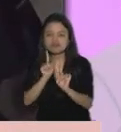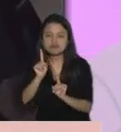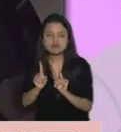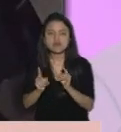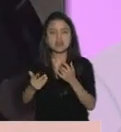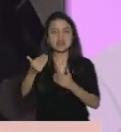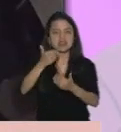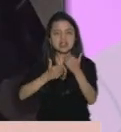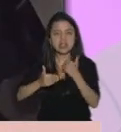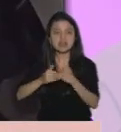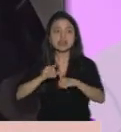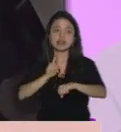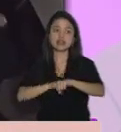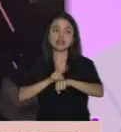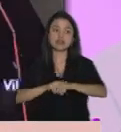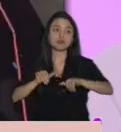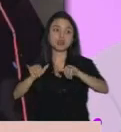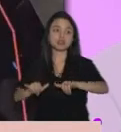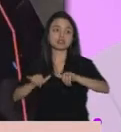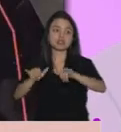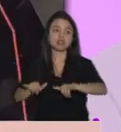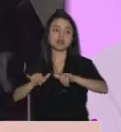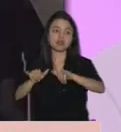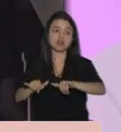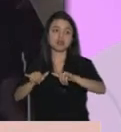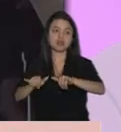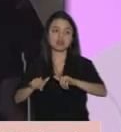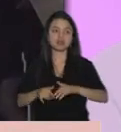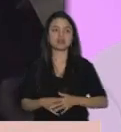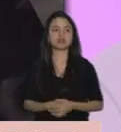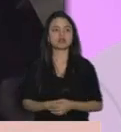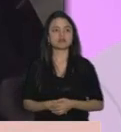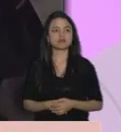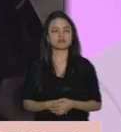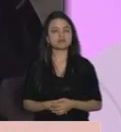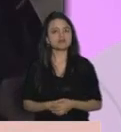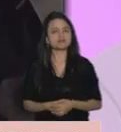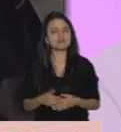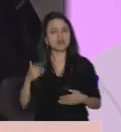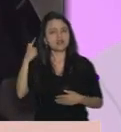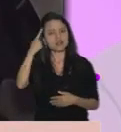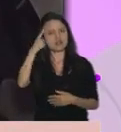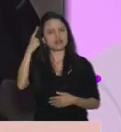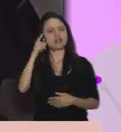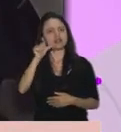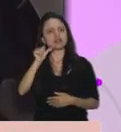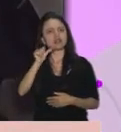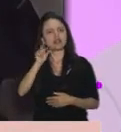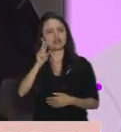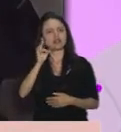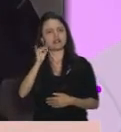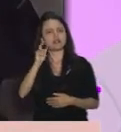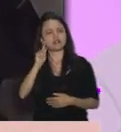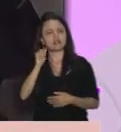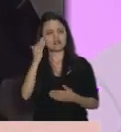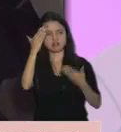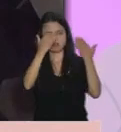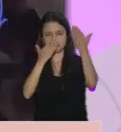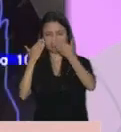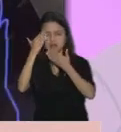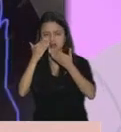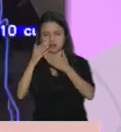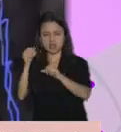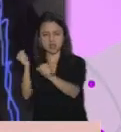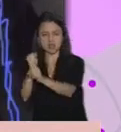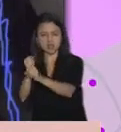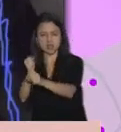permanecido en este lugar. La inteligencia artificial permitirá determinar la productividad de estos empleados